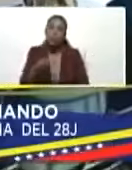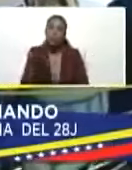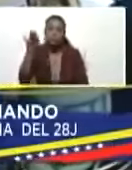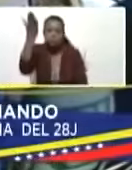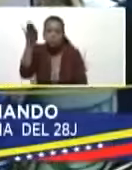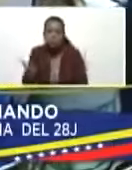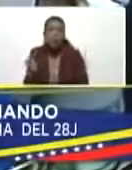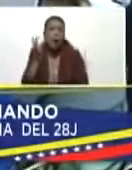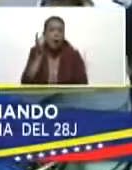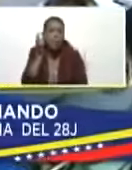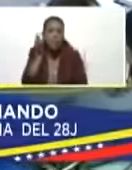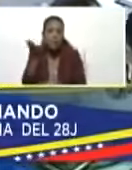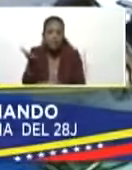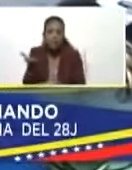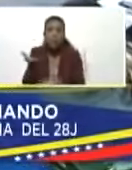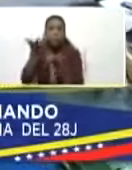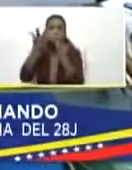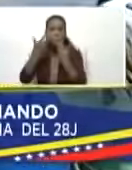a la compañera